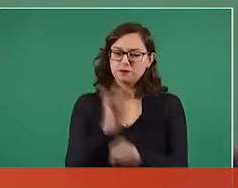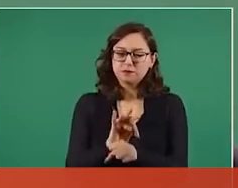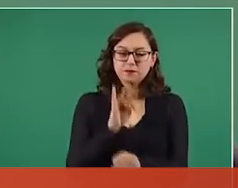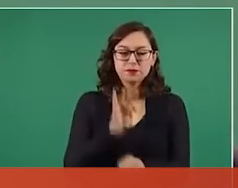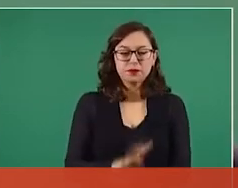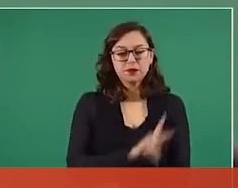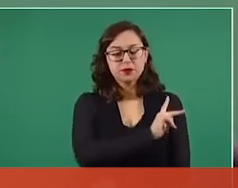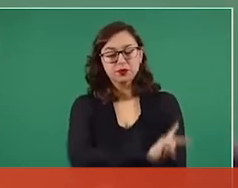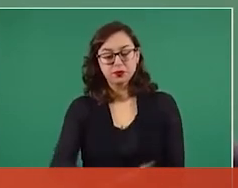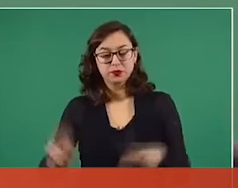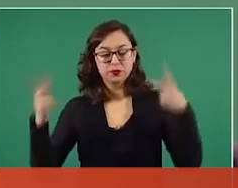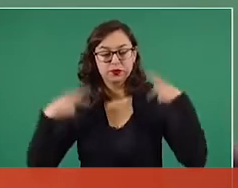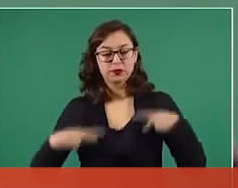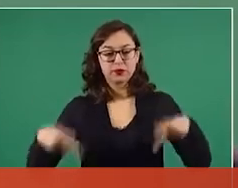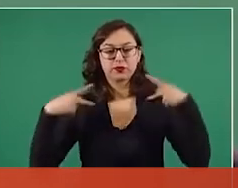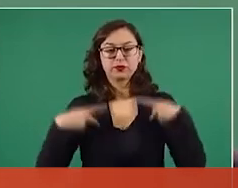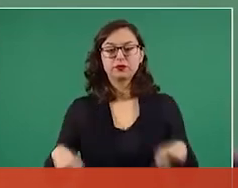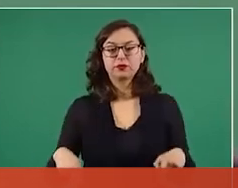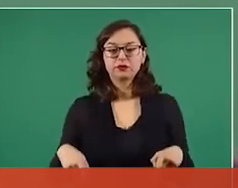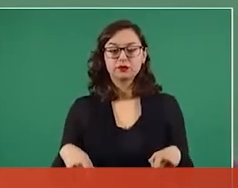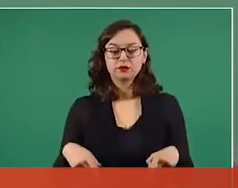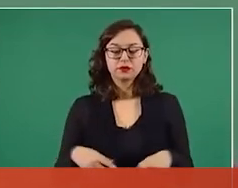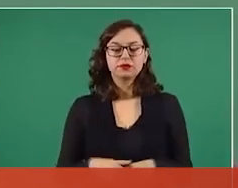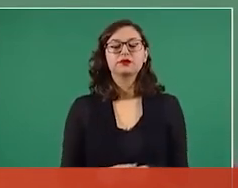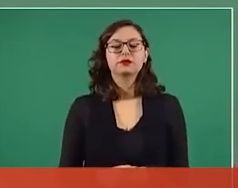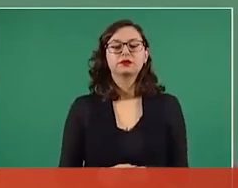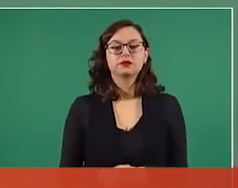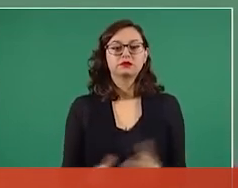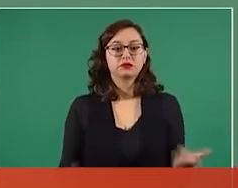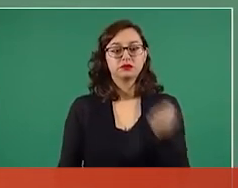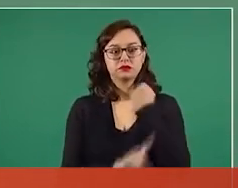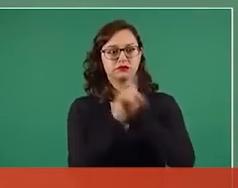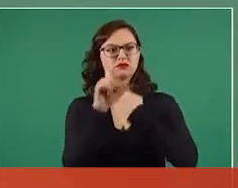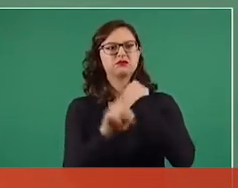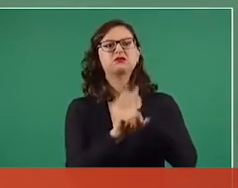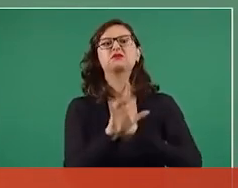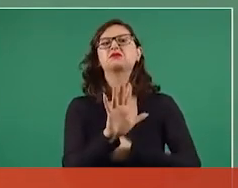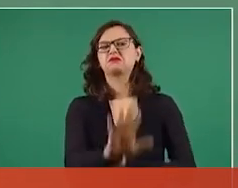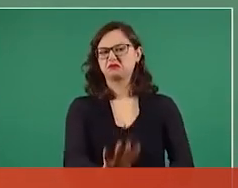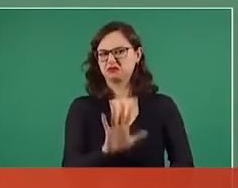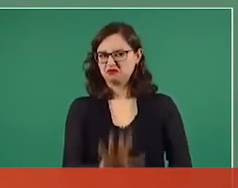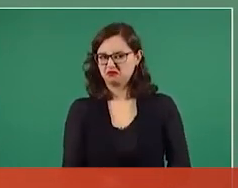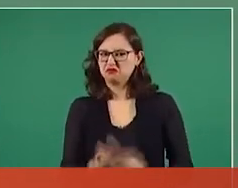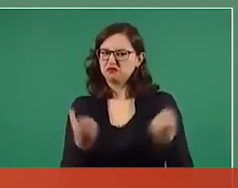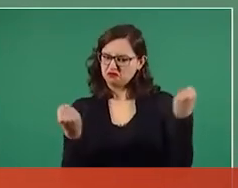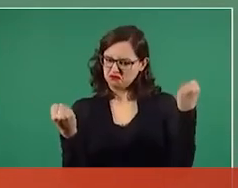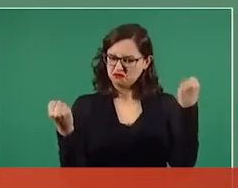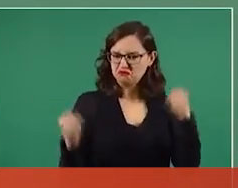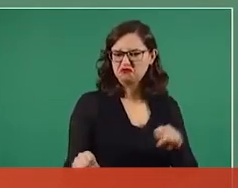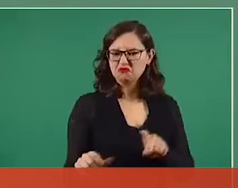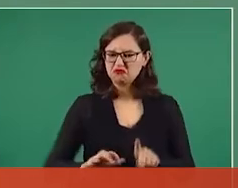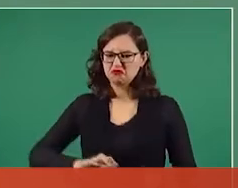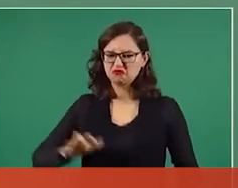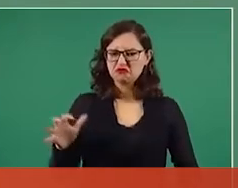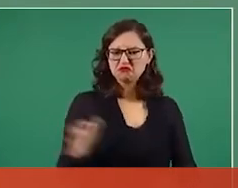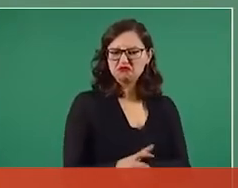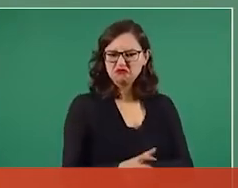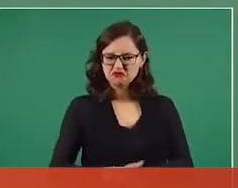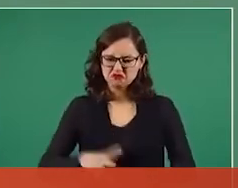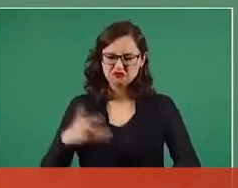no querer resolver los problemas con el uso de la fuerza, con medidas coercitivas.